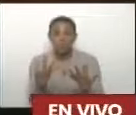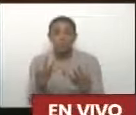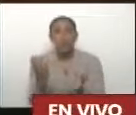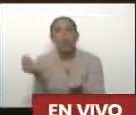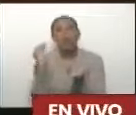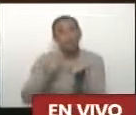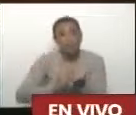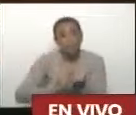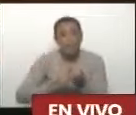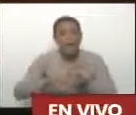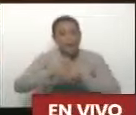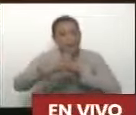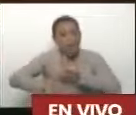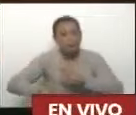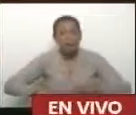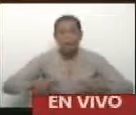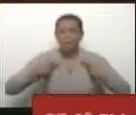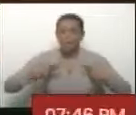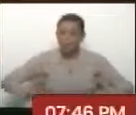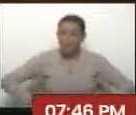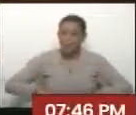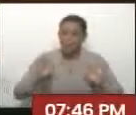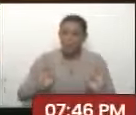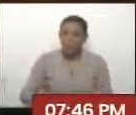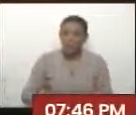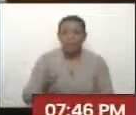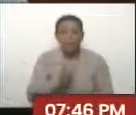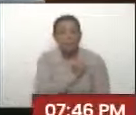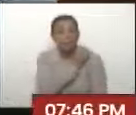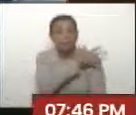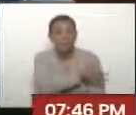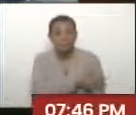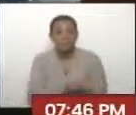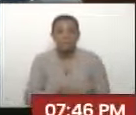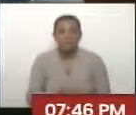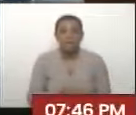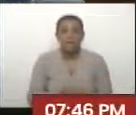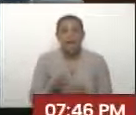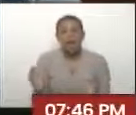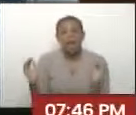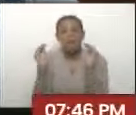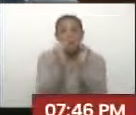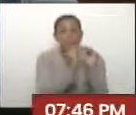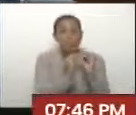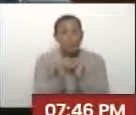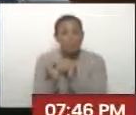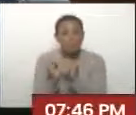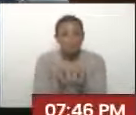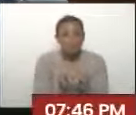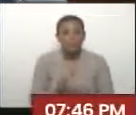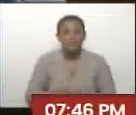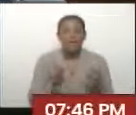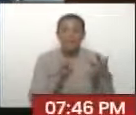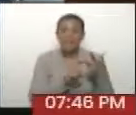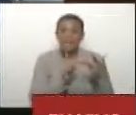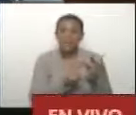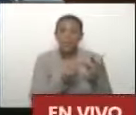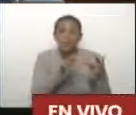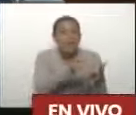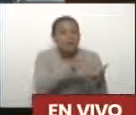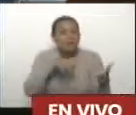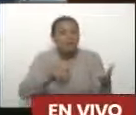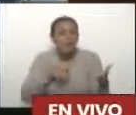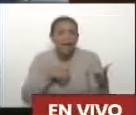Israel los derechos fundamentales de los palestinos a la igualdad completa tercero La retirada